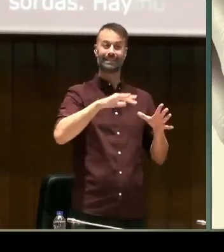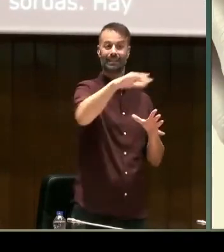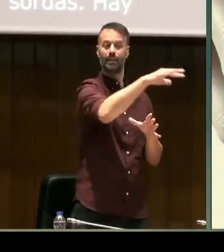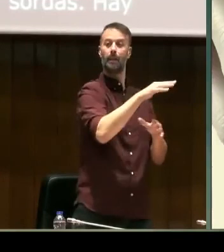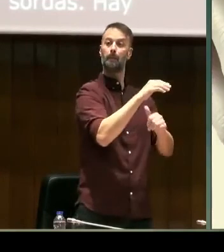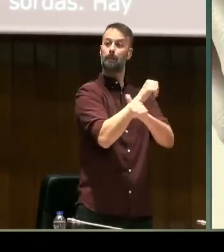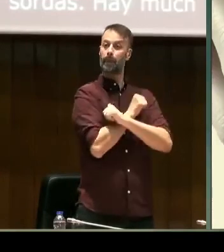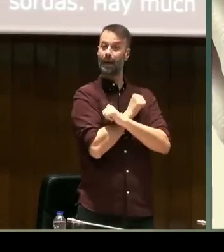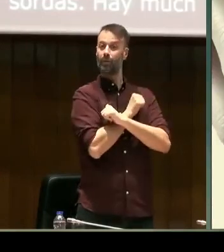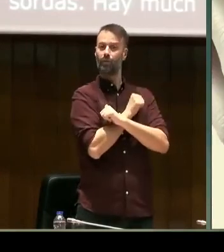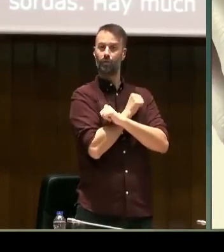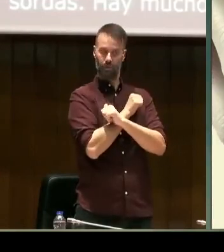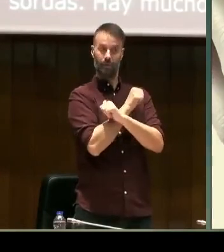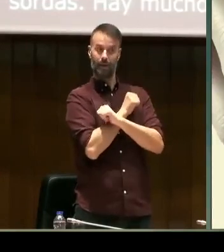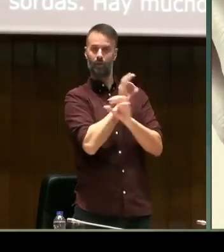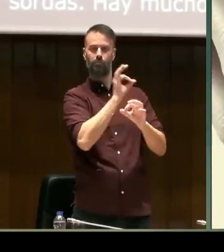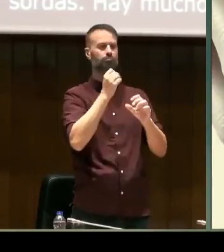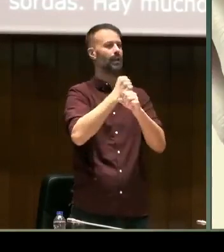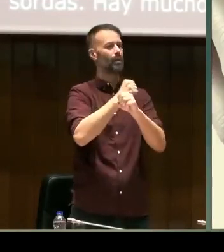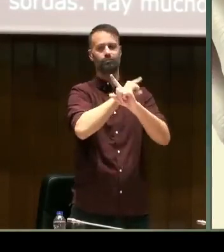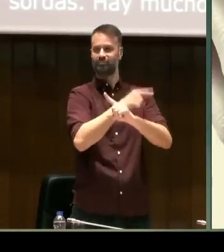auditiva y de personas sordas en España,